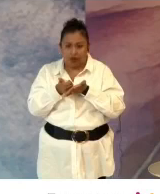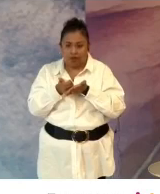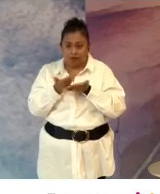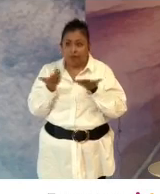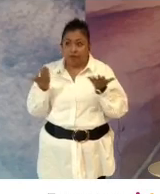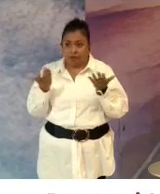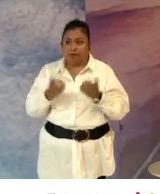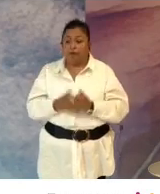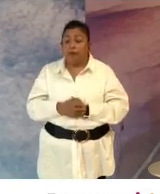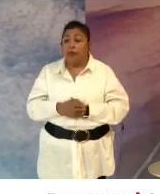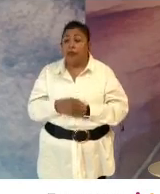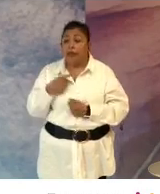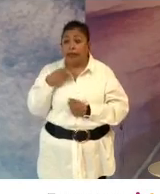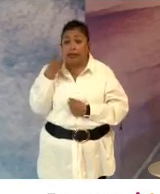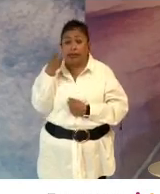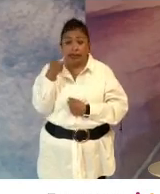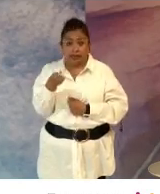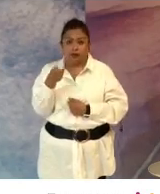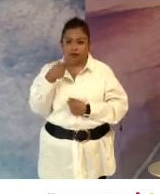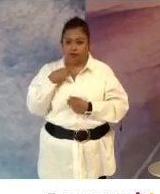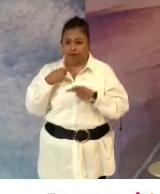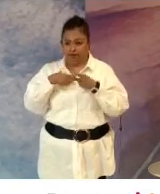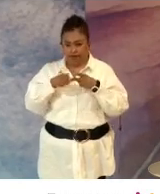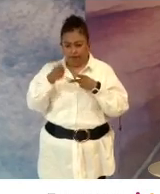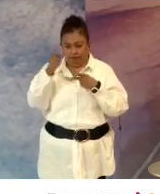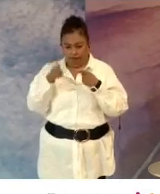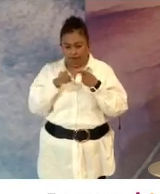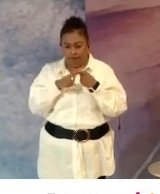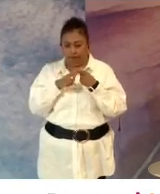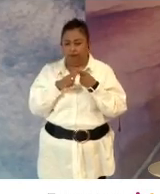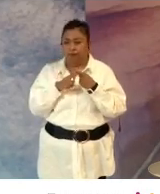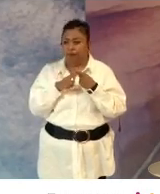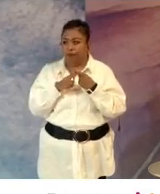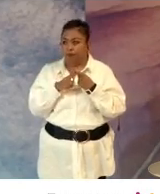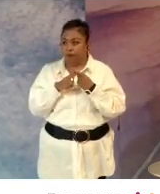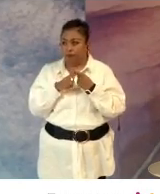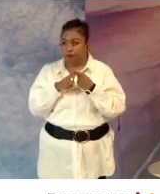generamos herramientas, y allí es donde empecé